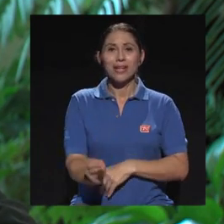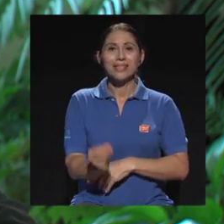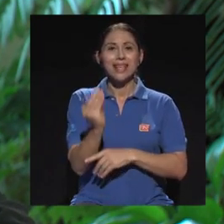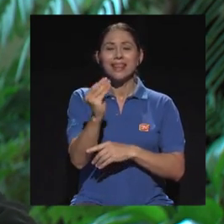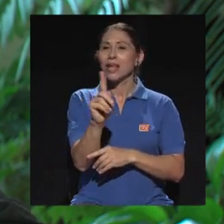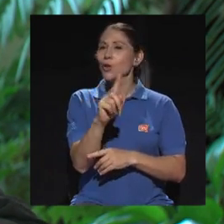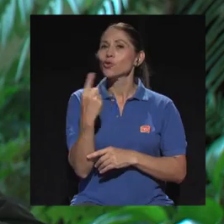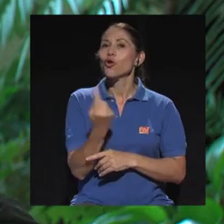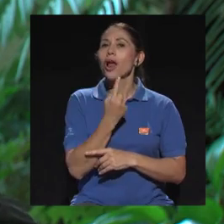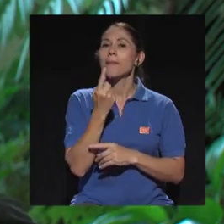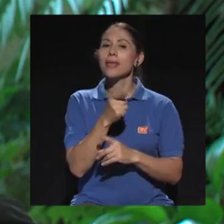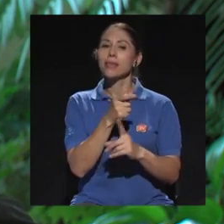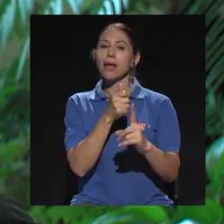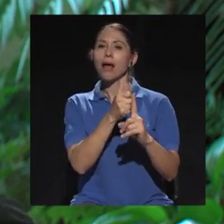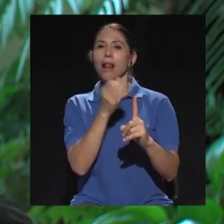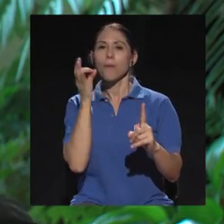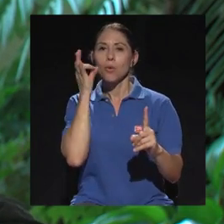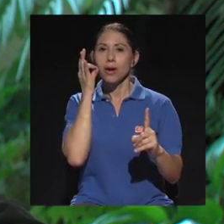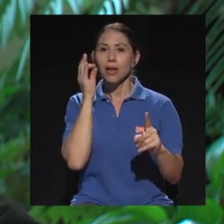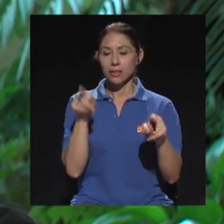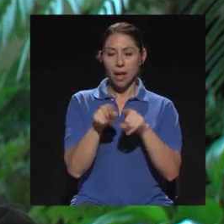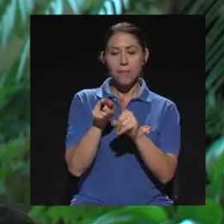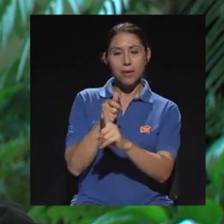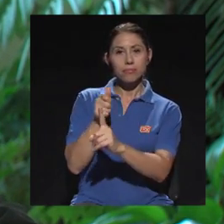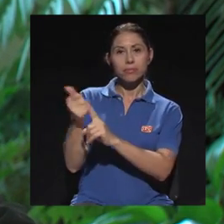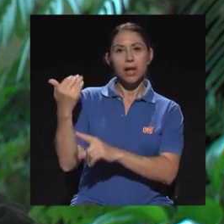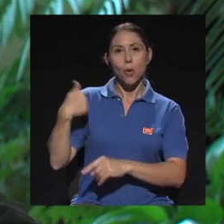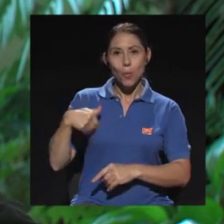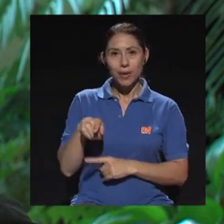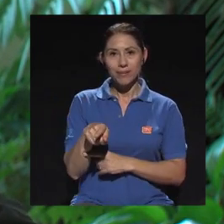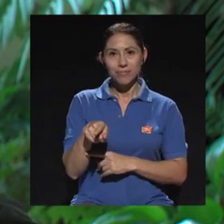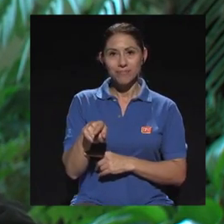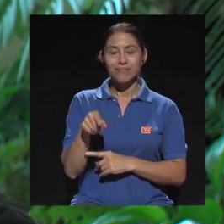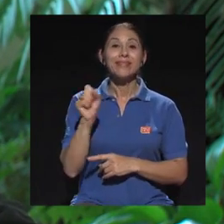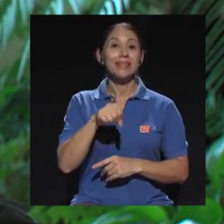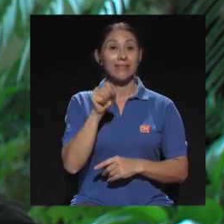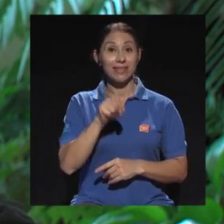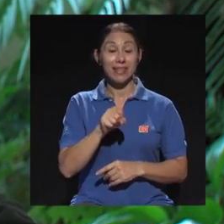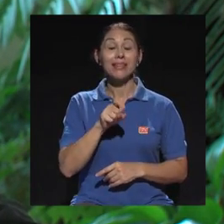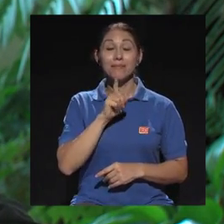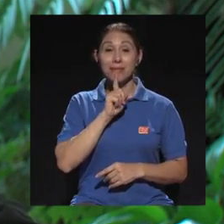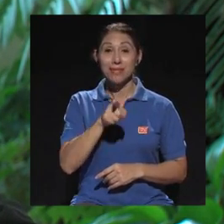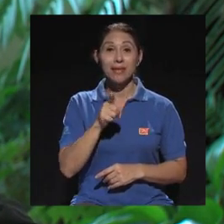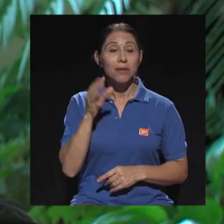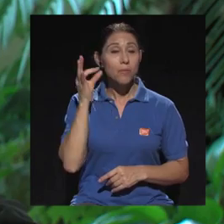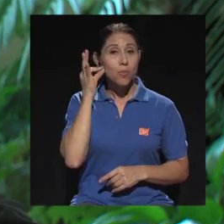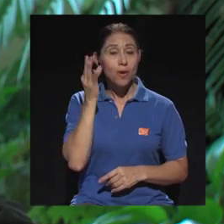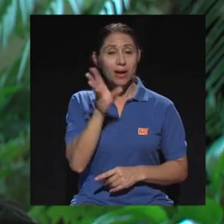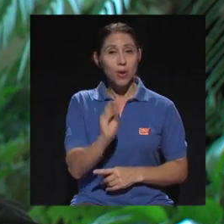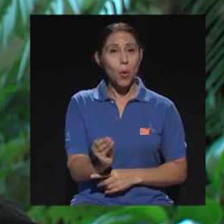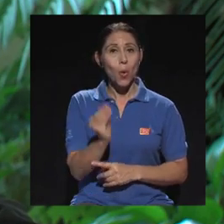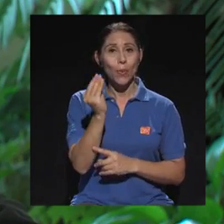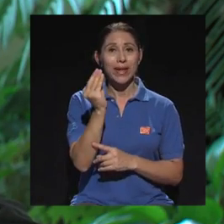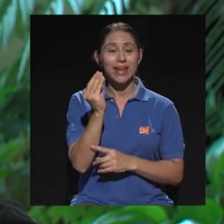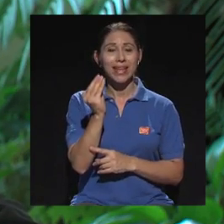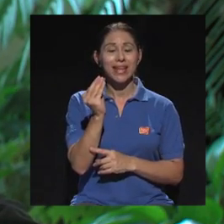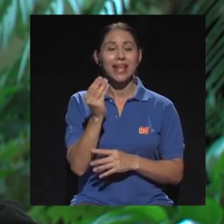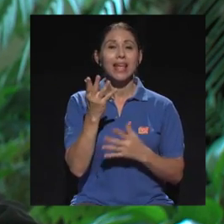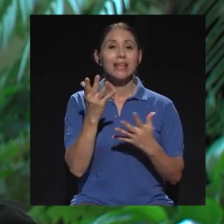entendido no solo desde la mujer, sino también desde el hombre. Evidentemente, es la mujer joven quien